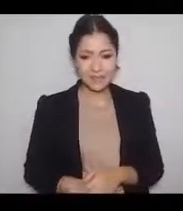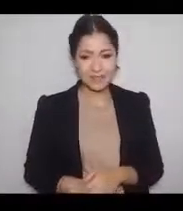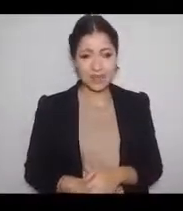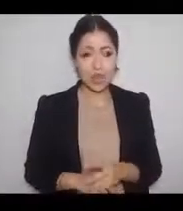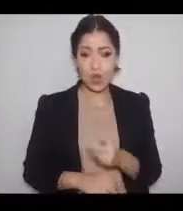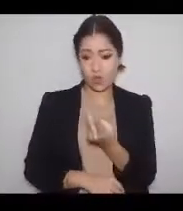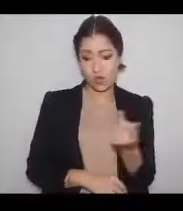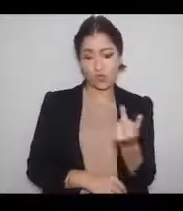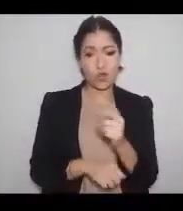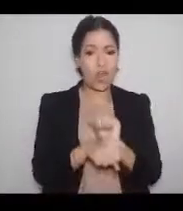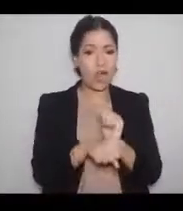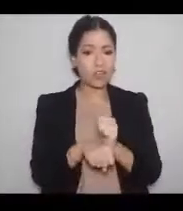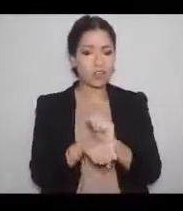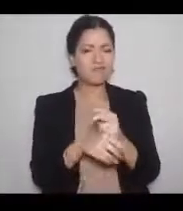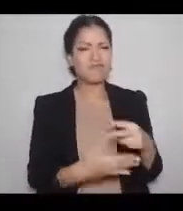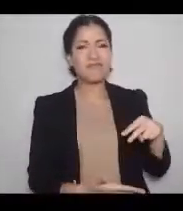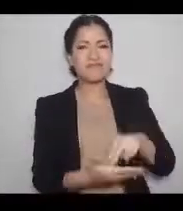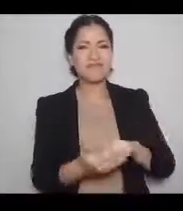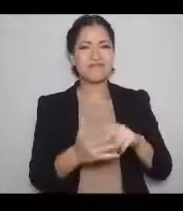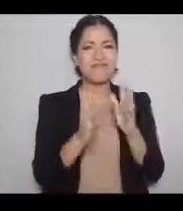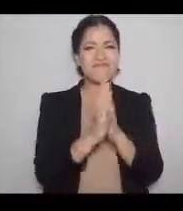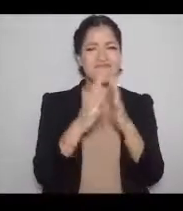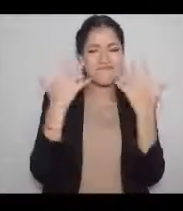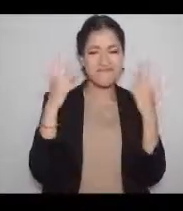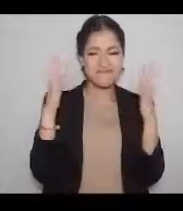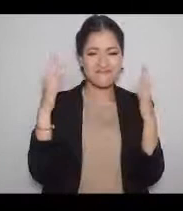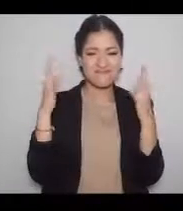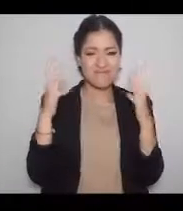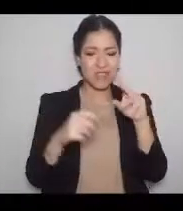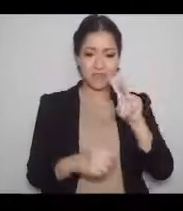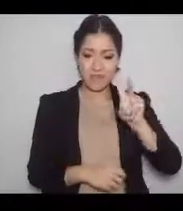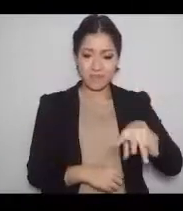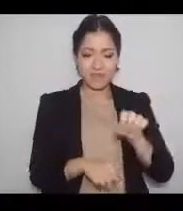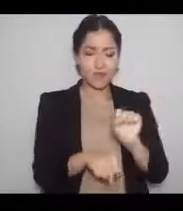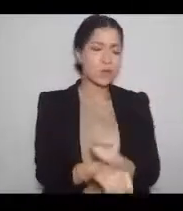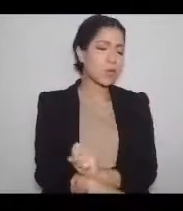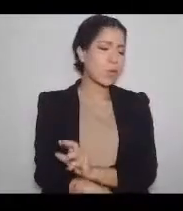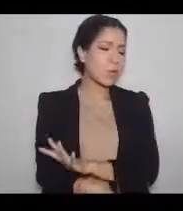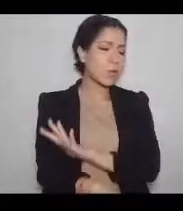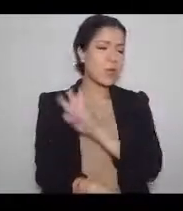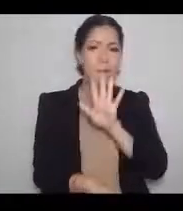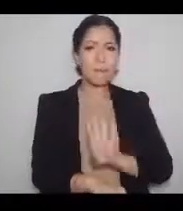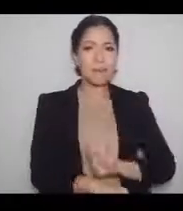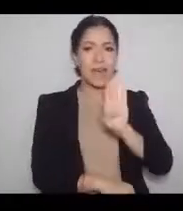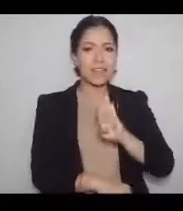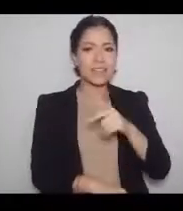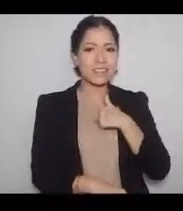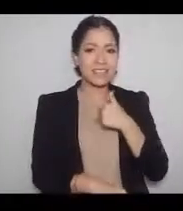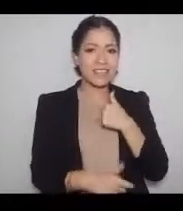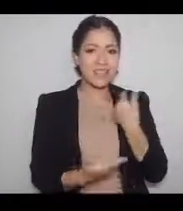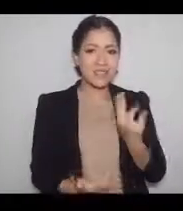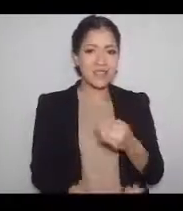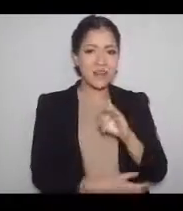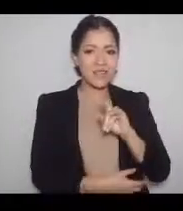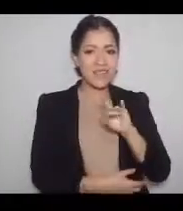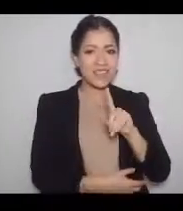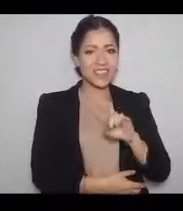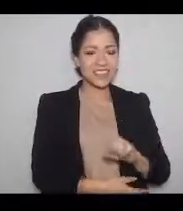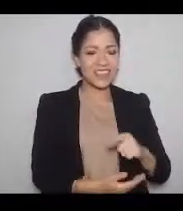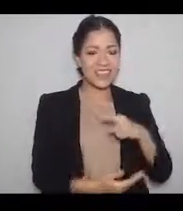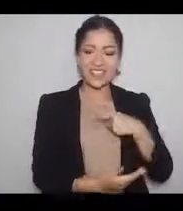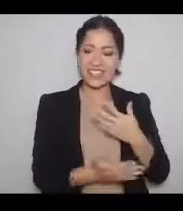pie, con un entusiasmo delirante, como si yo fuera Fidel Castro al día siguiente de la